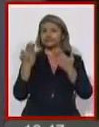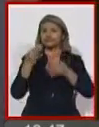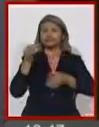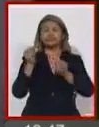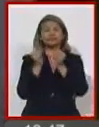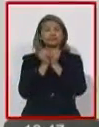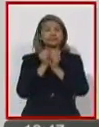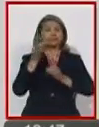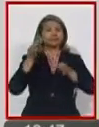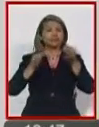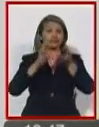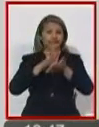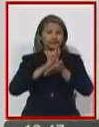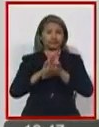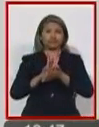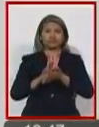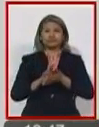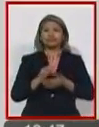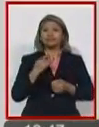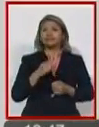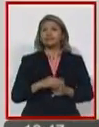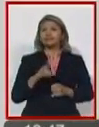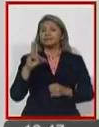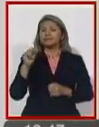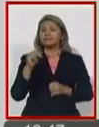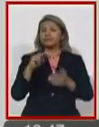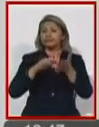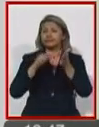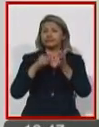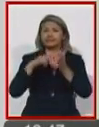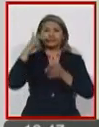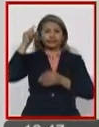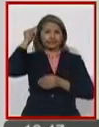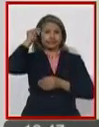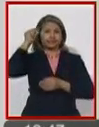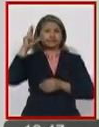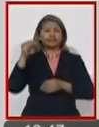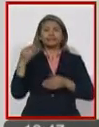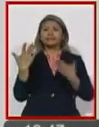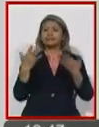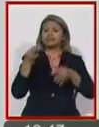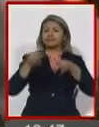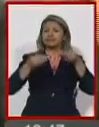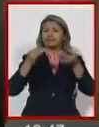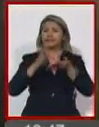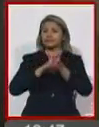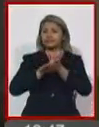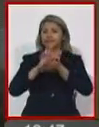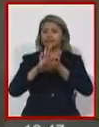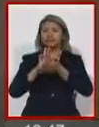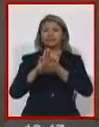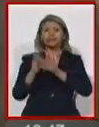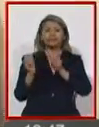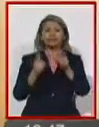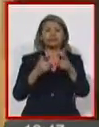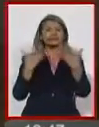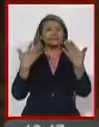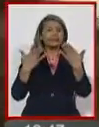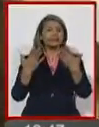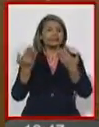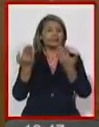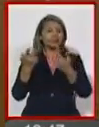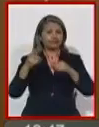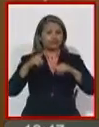con la justicia. Esto es un caso de la justicia, ¿no? No es un caso de nuestro gobierno, ya la justicia estará procediendo, es un caso de terrorismo, había